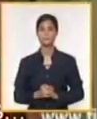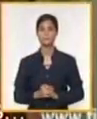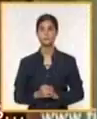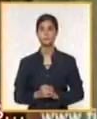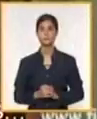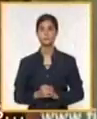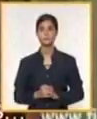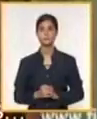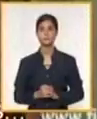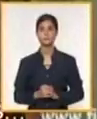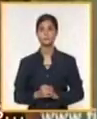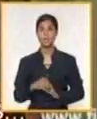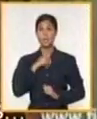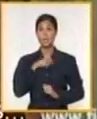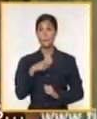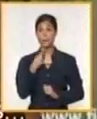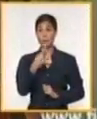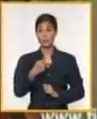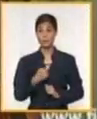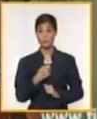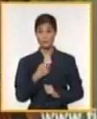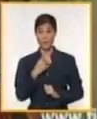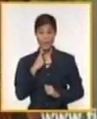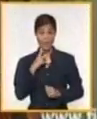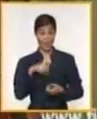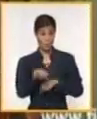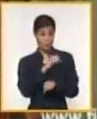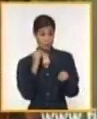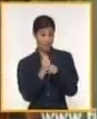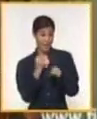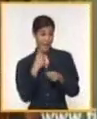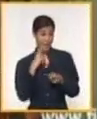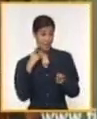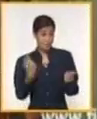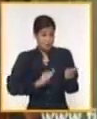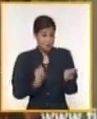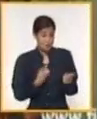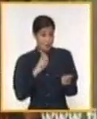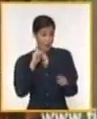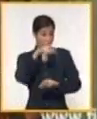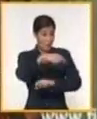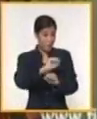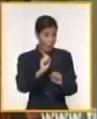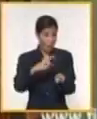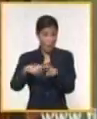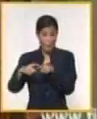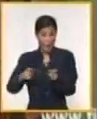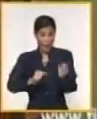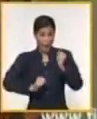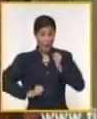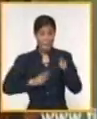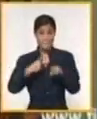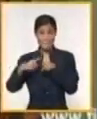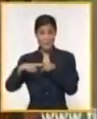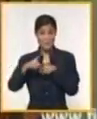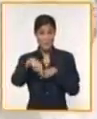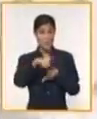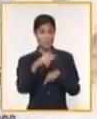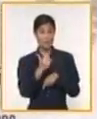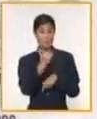El uso de las armas nucleares en una nueva guerra implicaría el fin de la